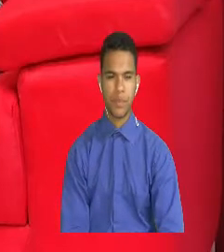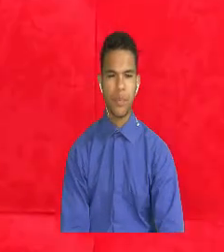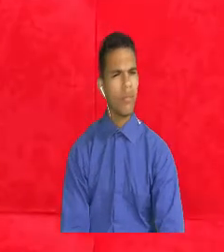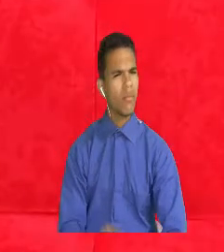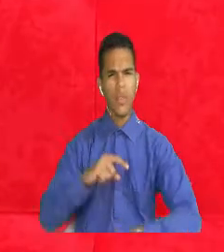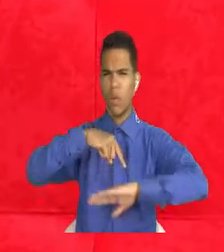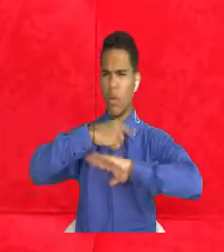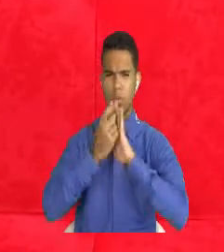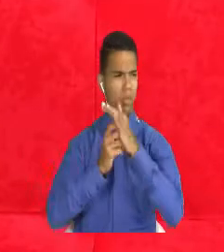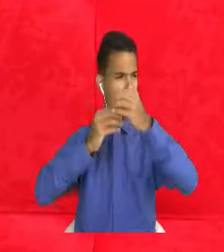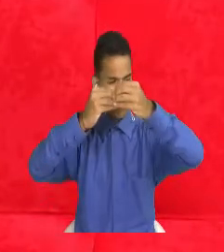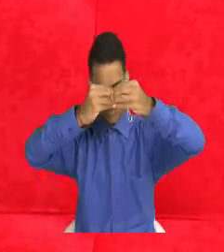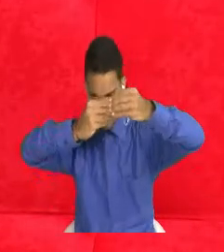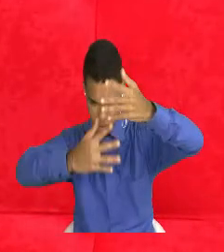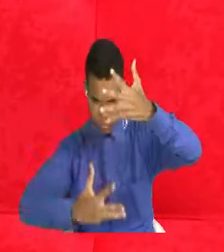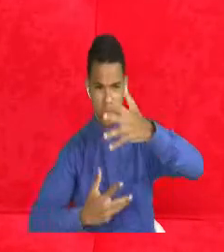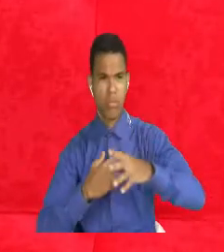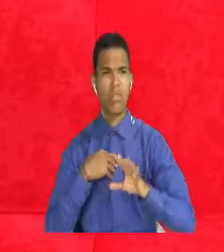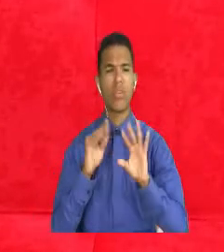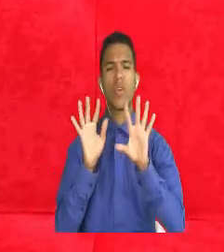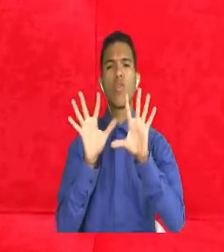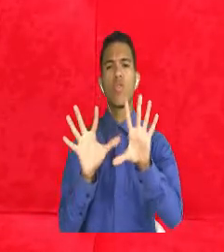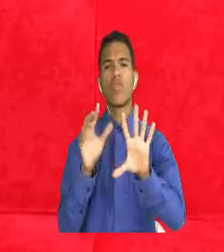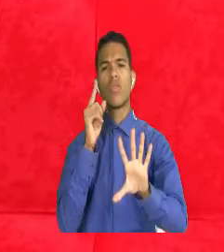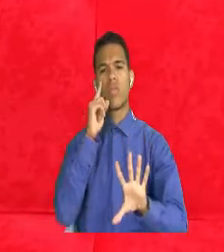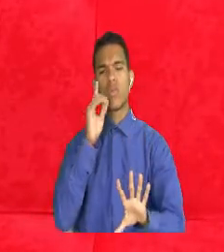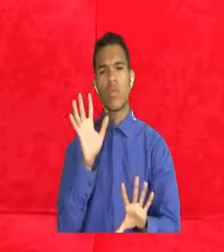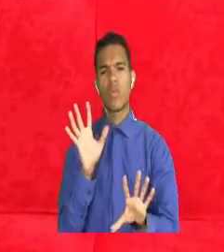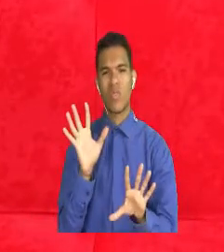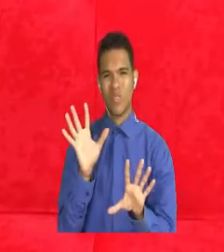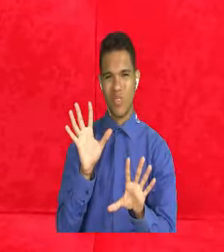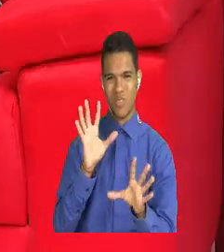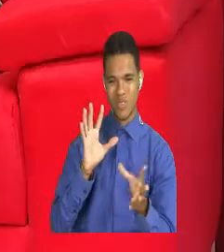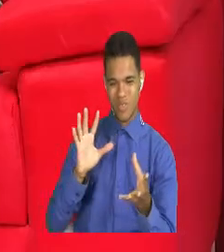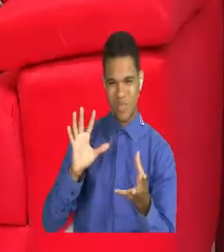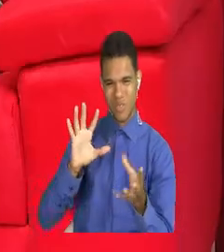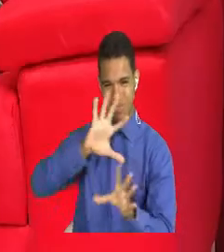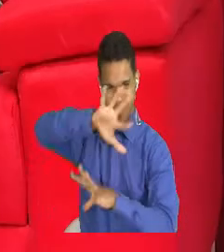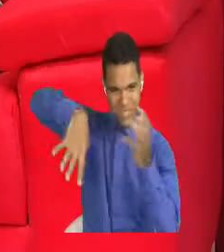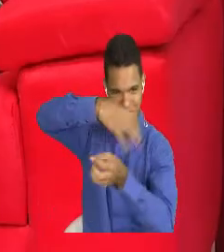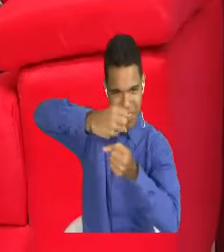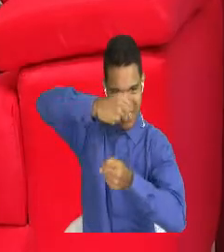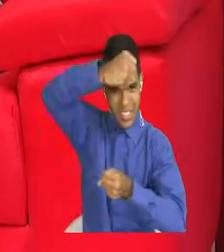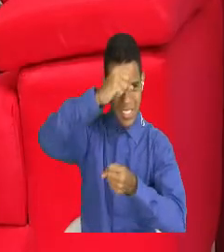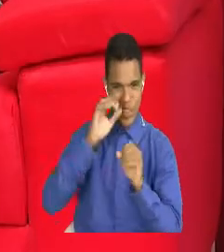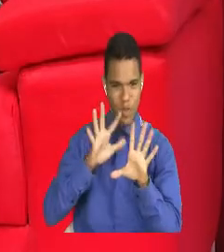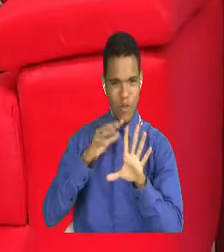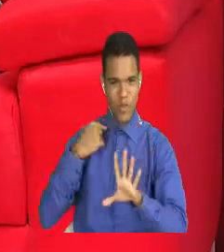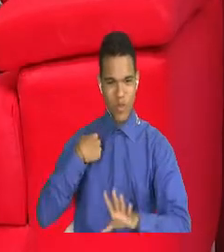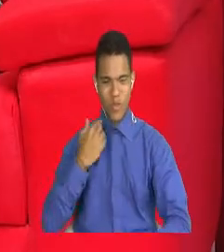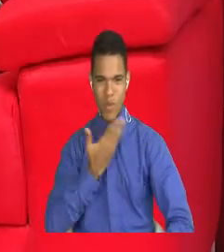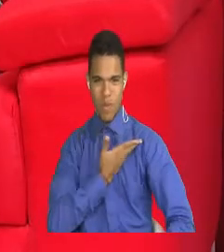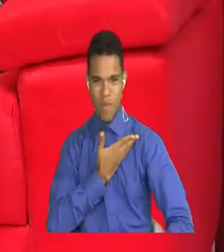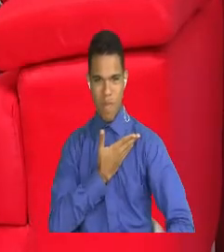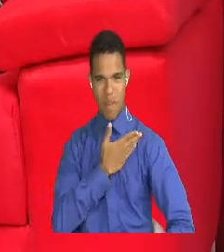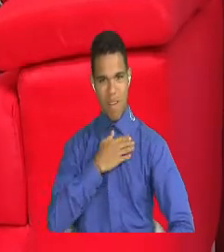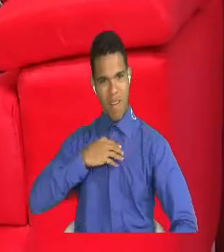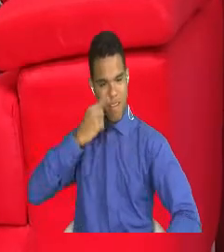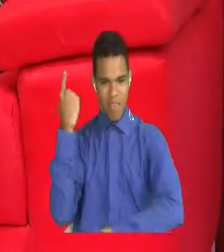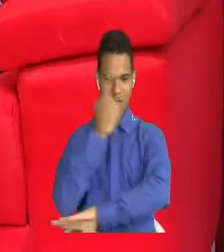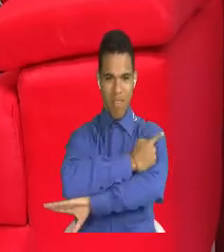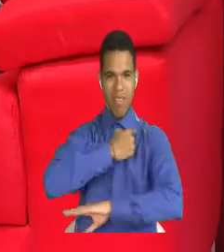nuestros productos y en este caso, pues, inicialmente los kits que tenemos para el Día de la Madre. Bueno, recordarles la fecha que hay para